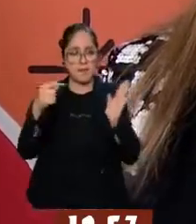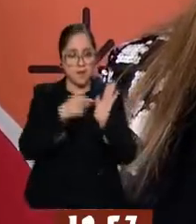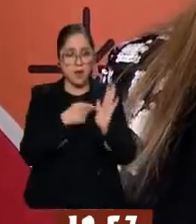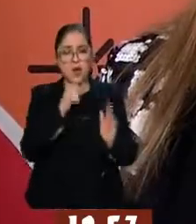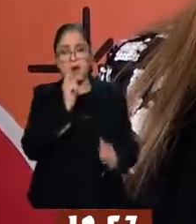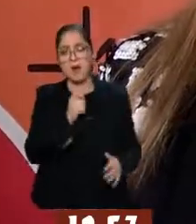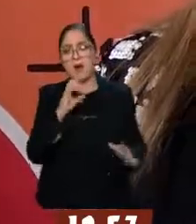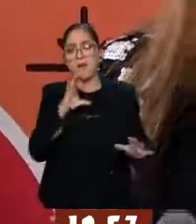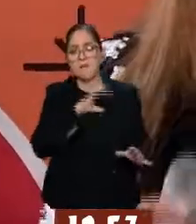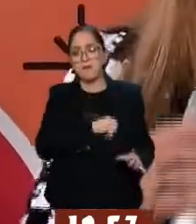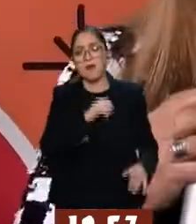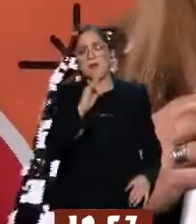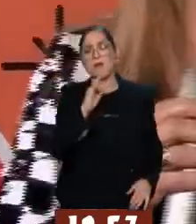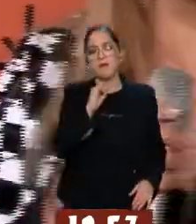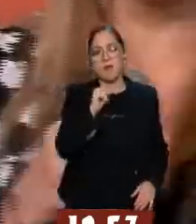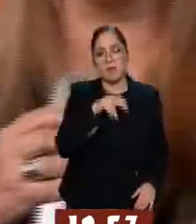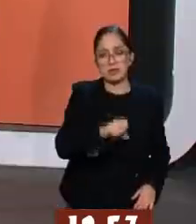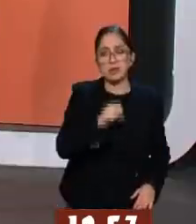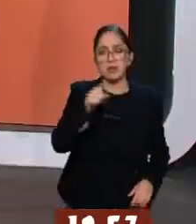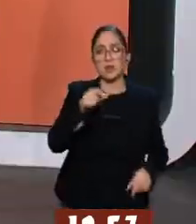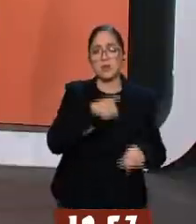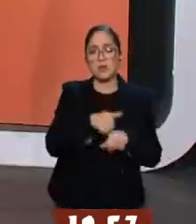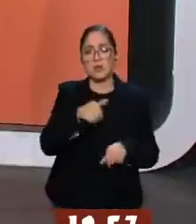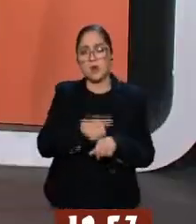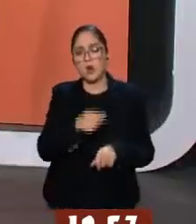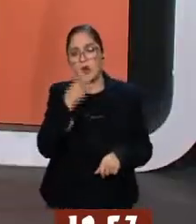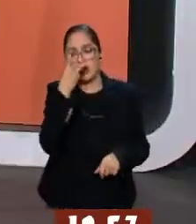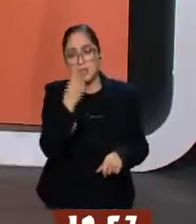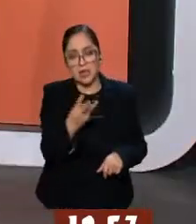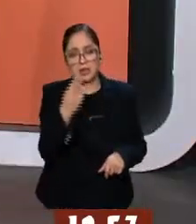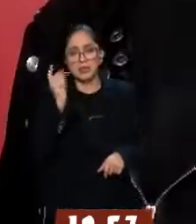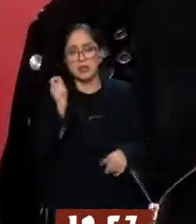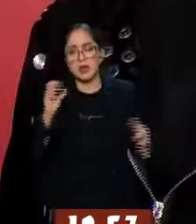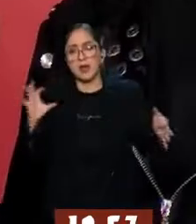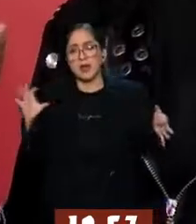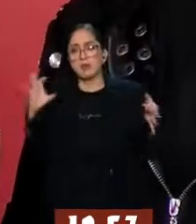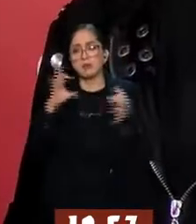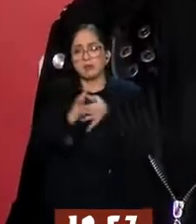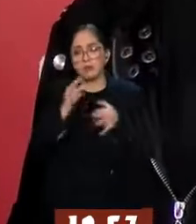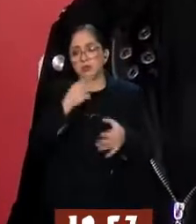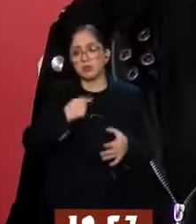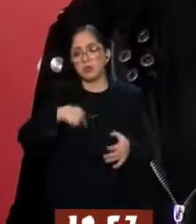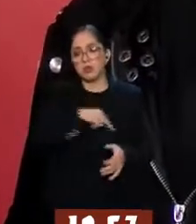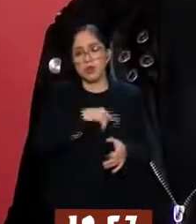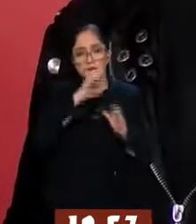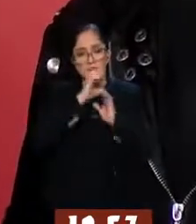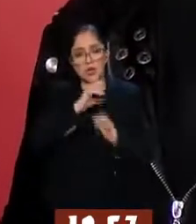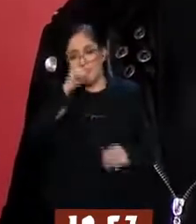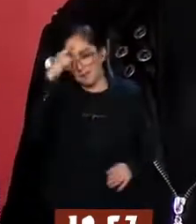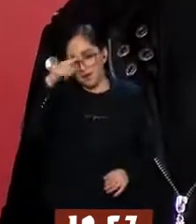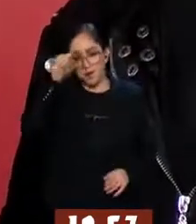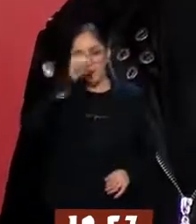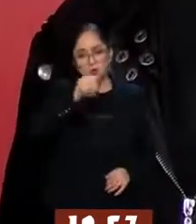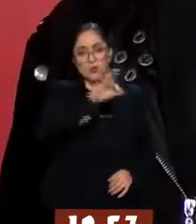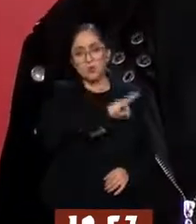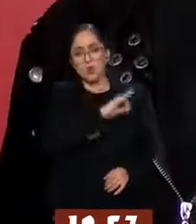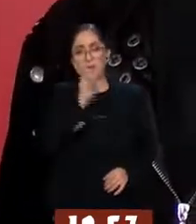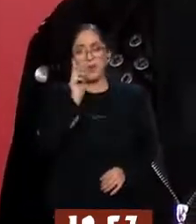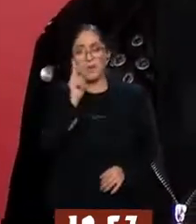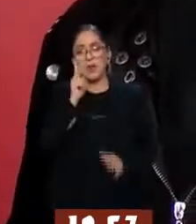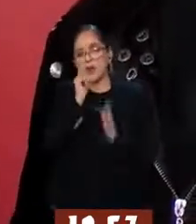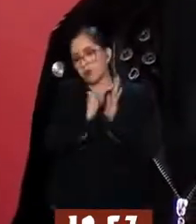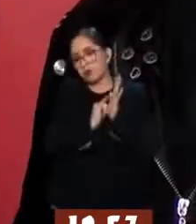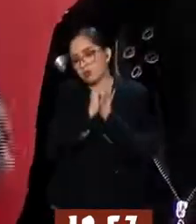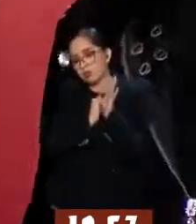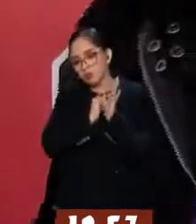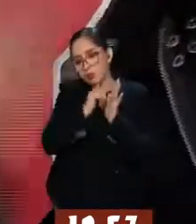de fans, también Puerta 3. Y esta canción que es tú, que la lanzamos con Nati Botero, que vamos a cantarla para ustedes también, y la pueden ver en YouTube,